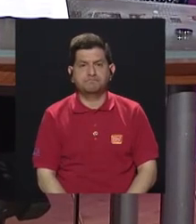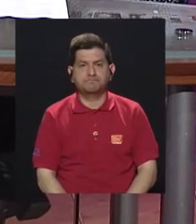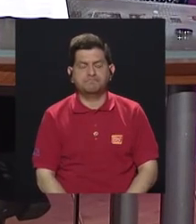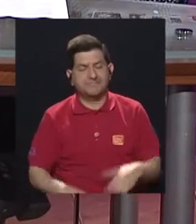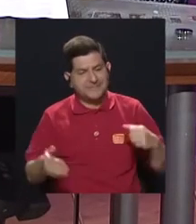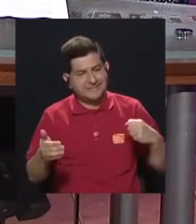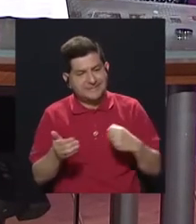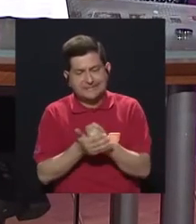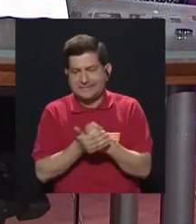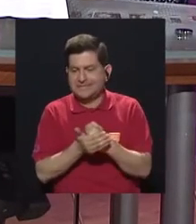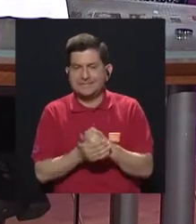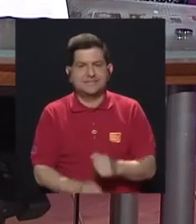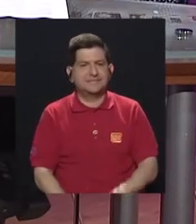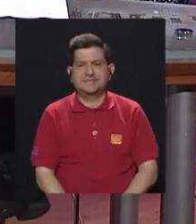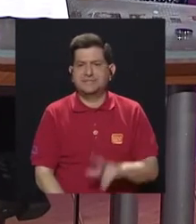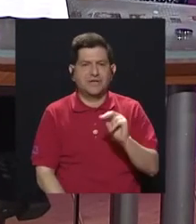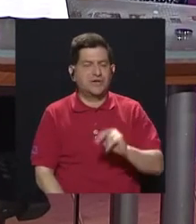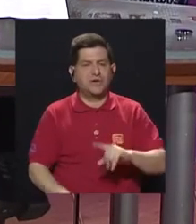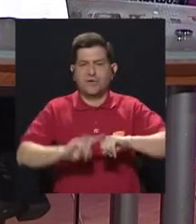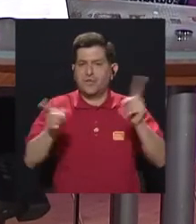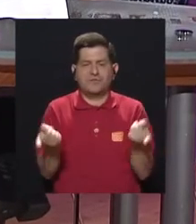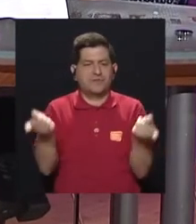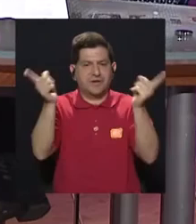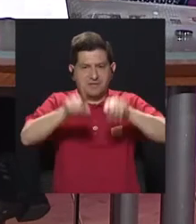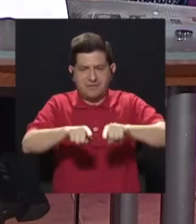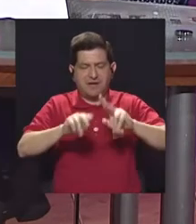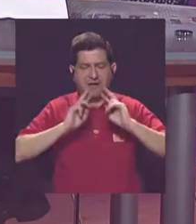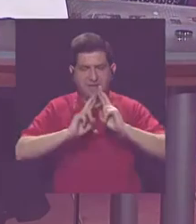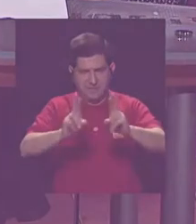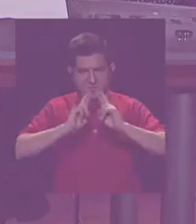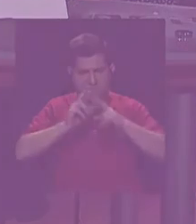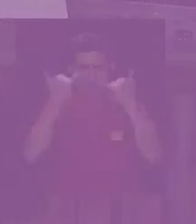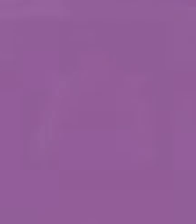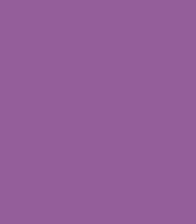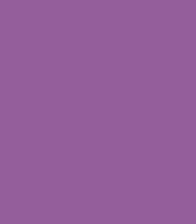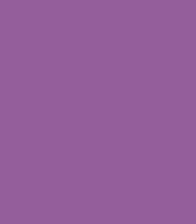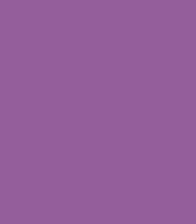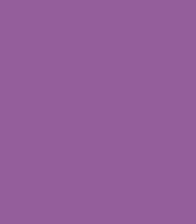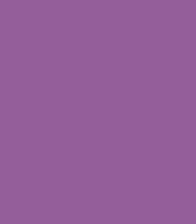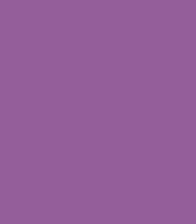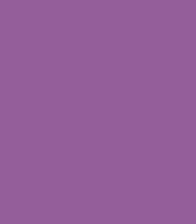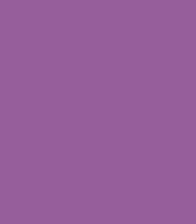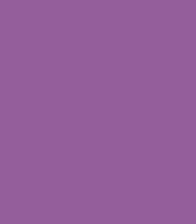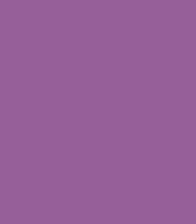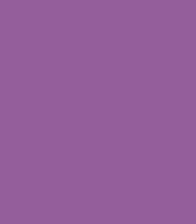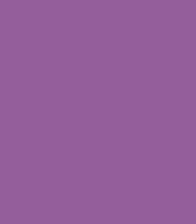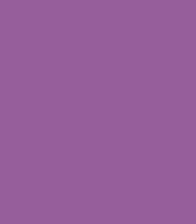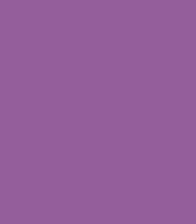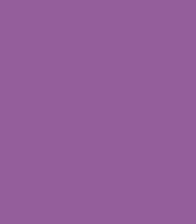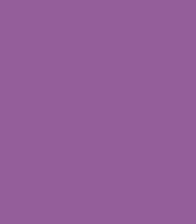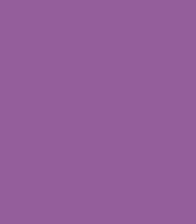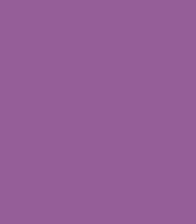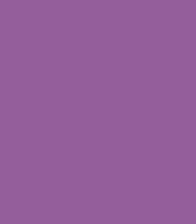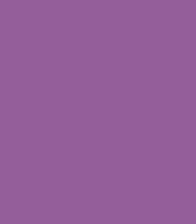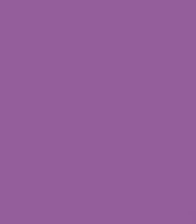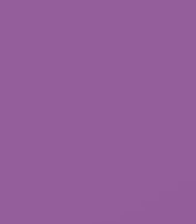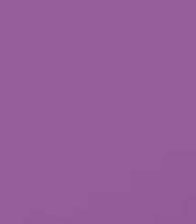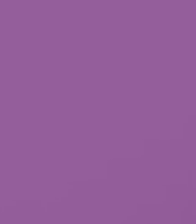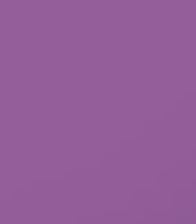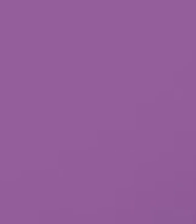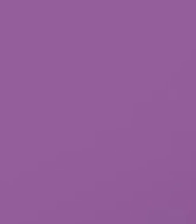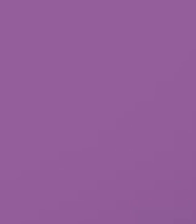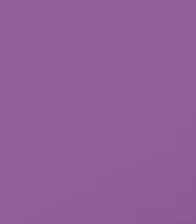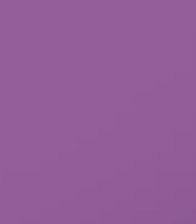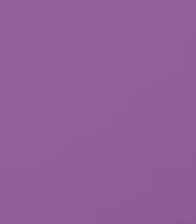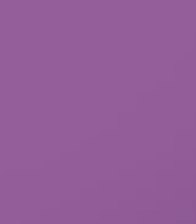lamentablemente no es la excepción a estos resultados que hoy ya mencionamos donde las mujeres aparecen tan